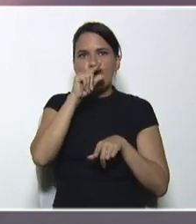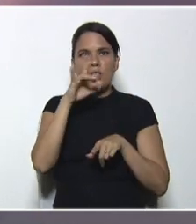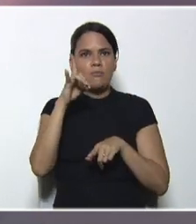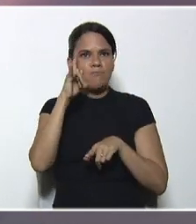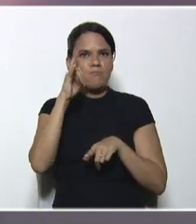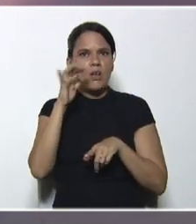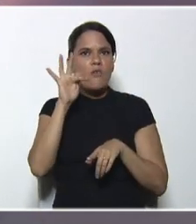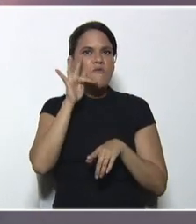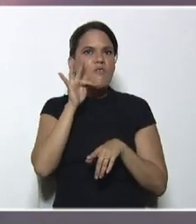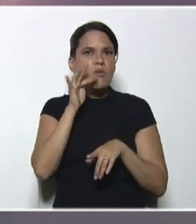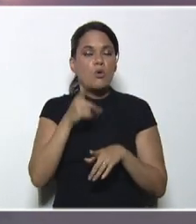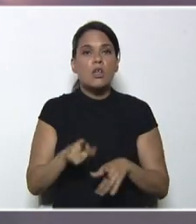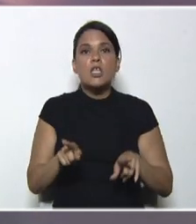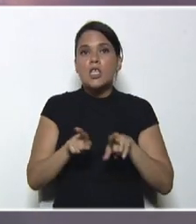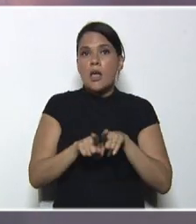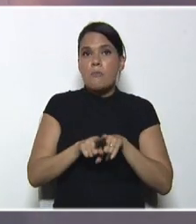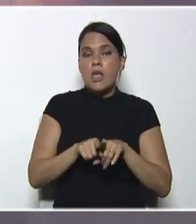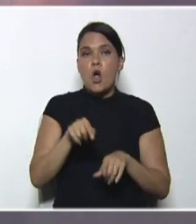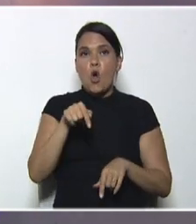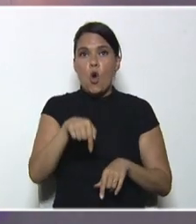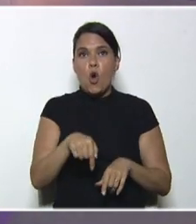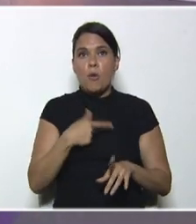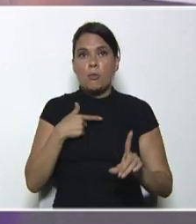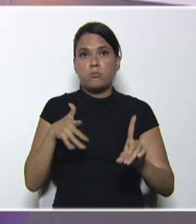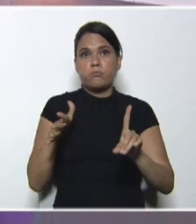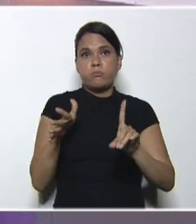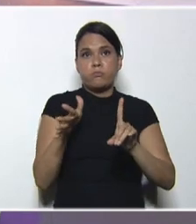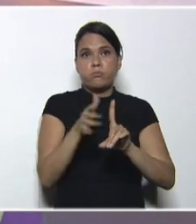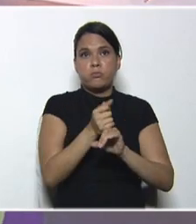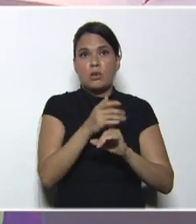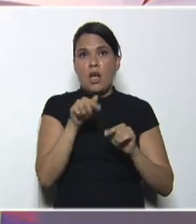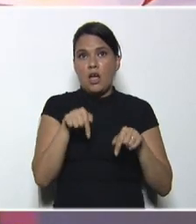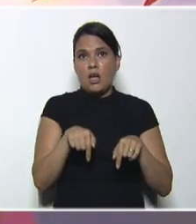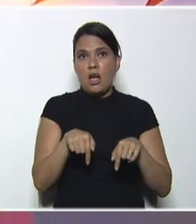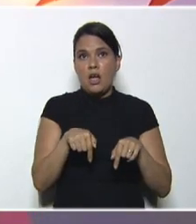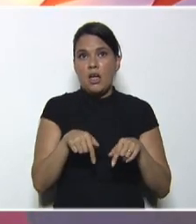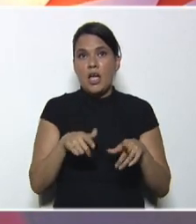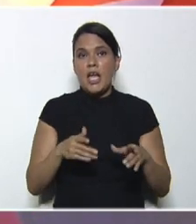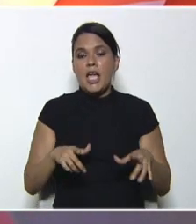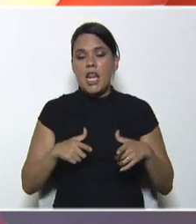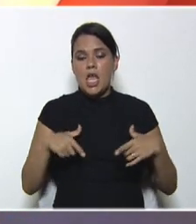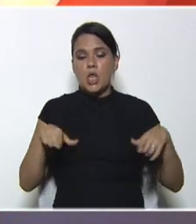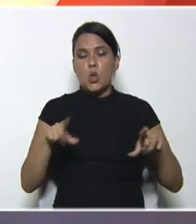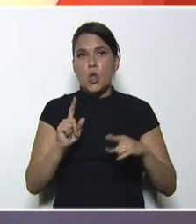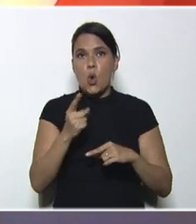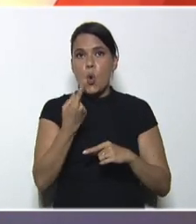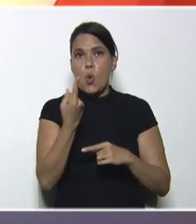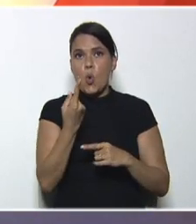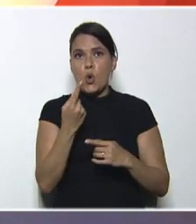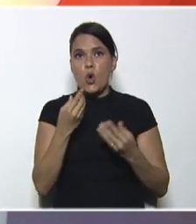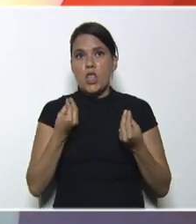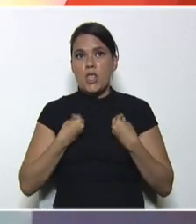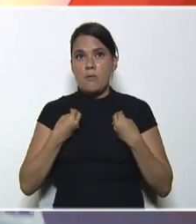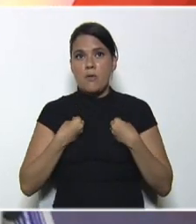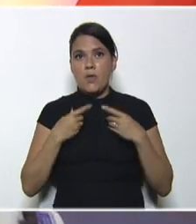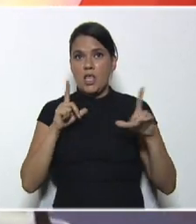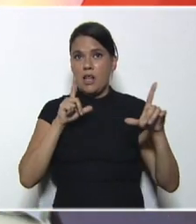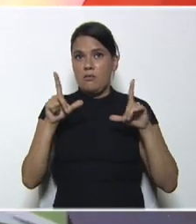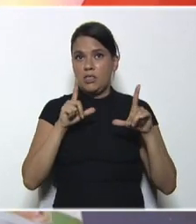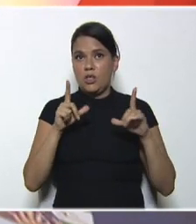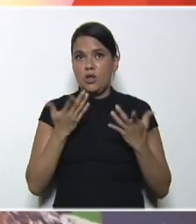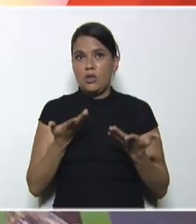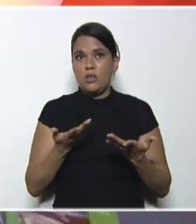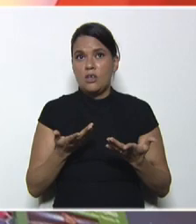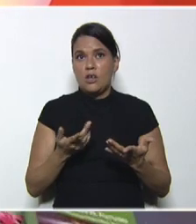Facebook. Y además que hoy vamos a encontrarnos acá, en el Estudio 1 del Canal Educativo de Venezuela, con